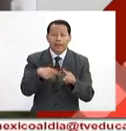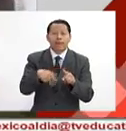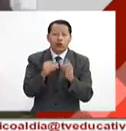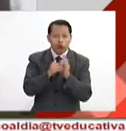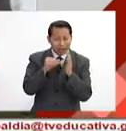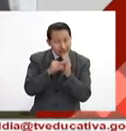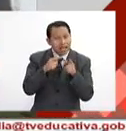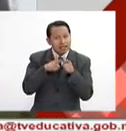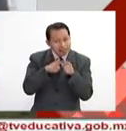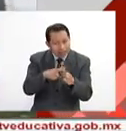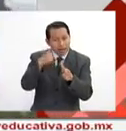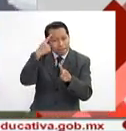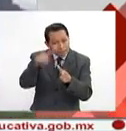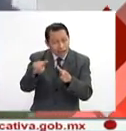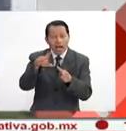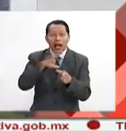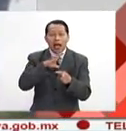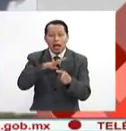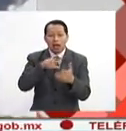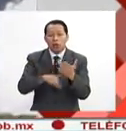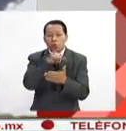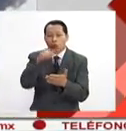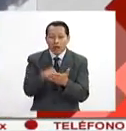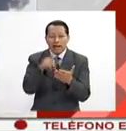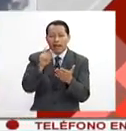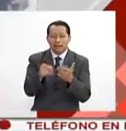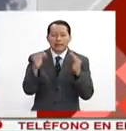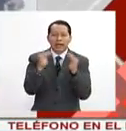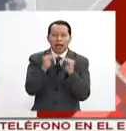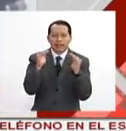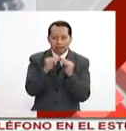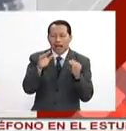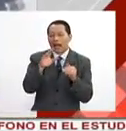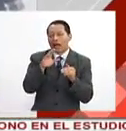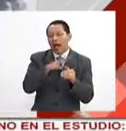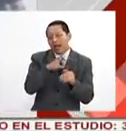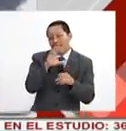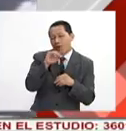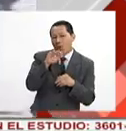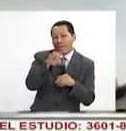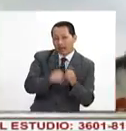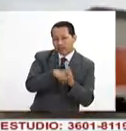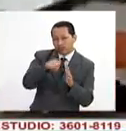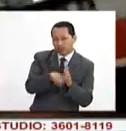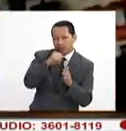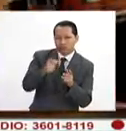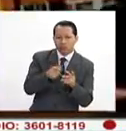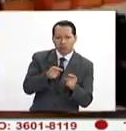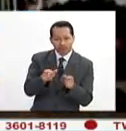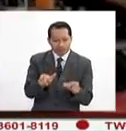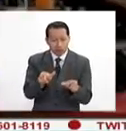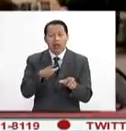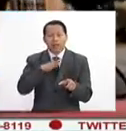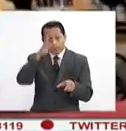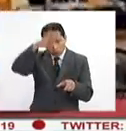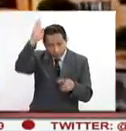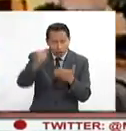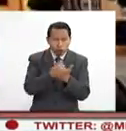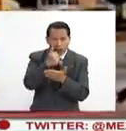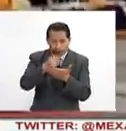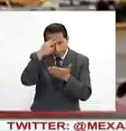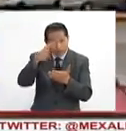las maniobras para extinguirlo en la casa de bombas, donde se mantenía bajo control. Bomberos de la Ciudad de México han